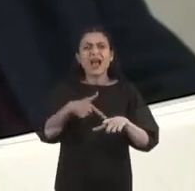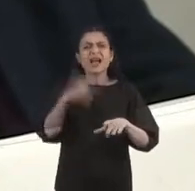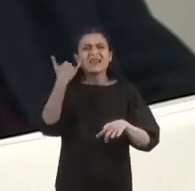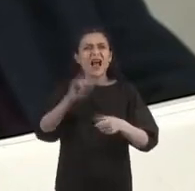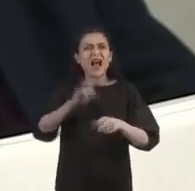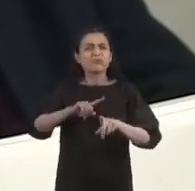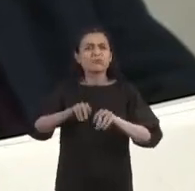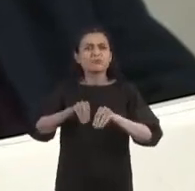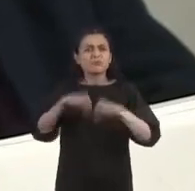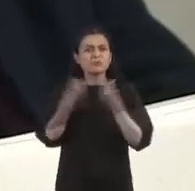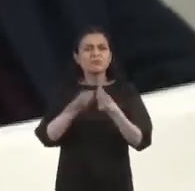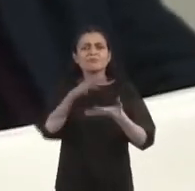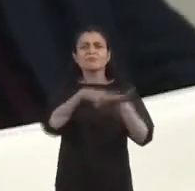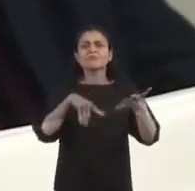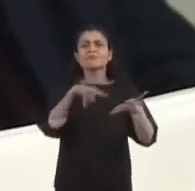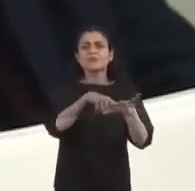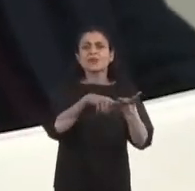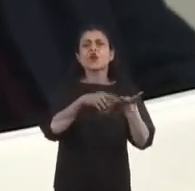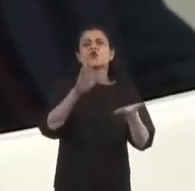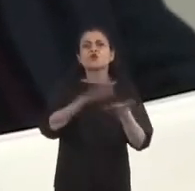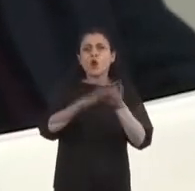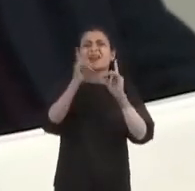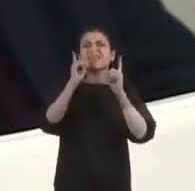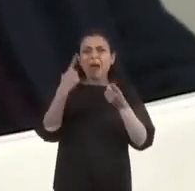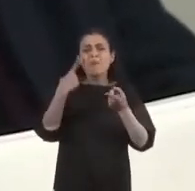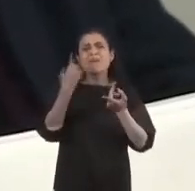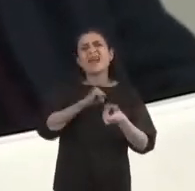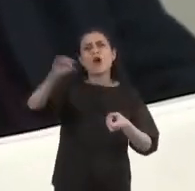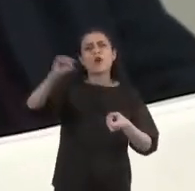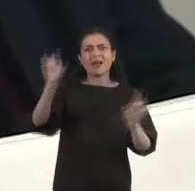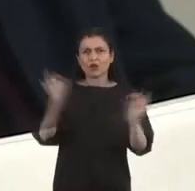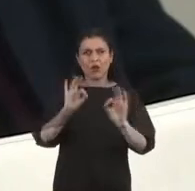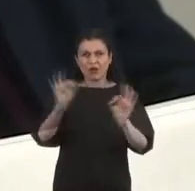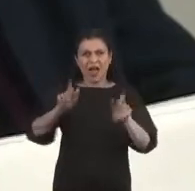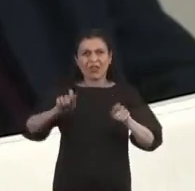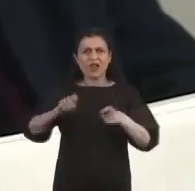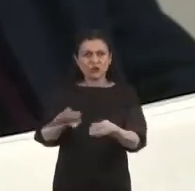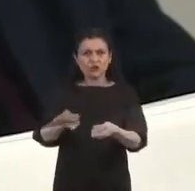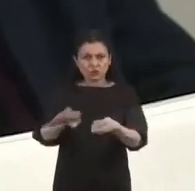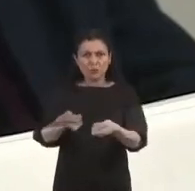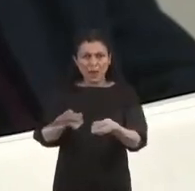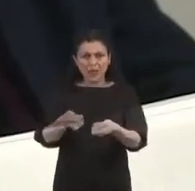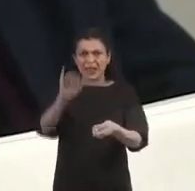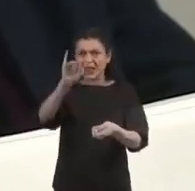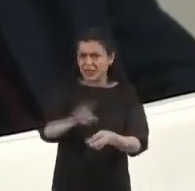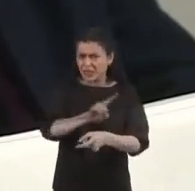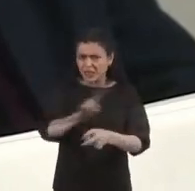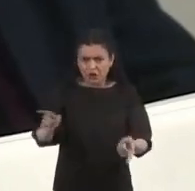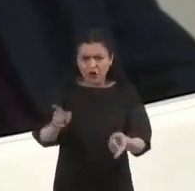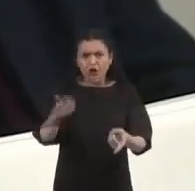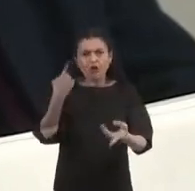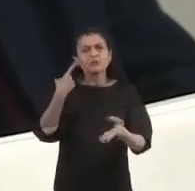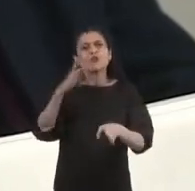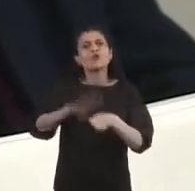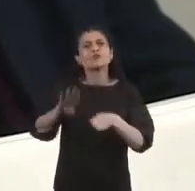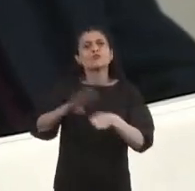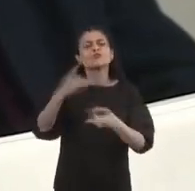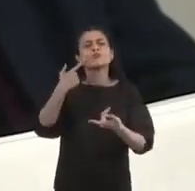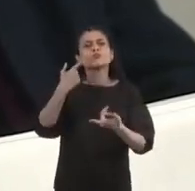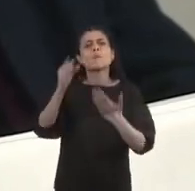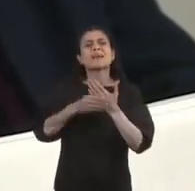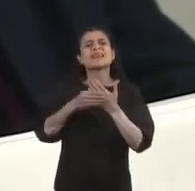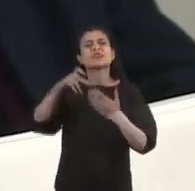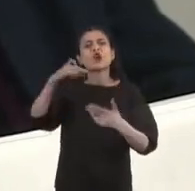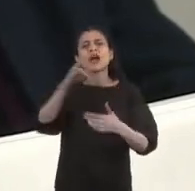resolución para el tema del congelamiento del impuesto a los combustibles, para que no suba la nafta. Era un tema pendiente de Caputo. ¿Esto